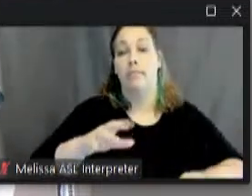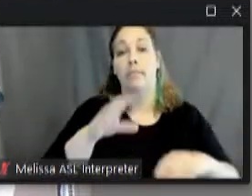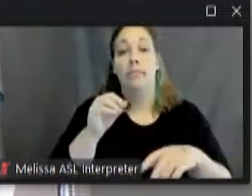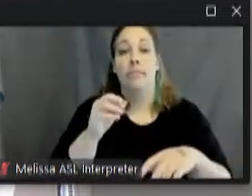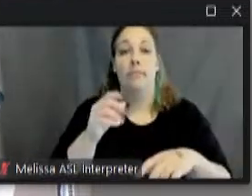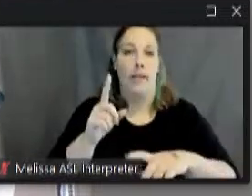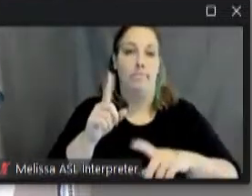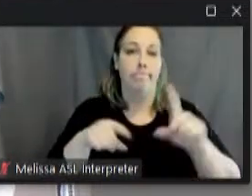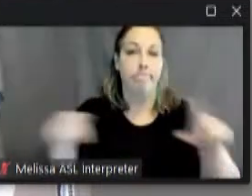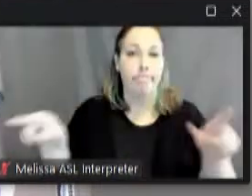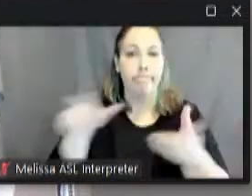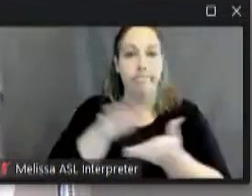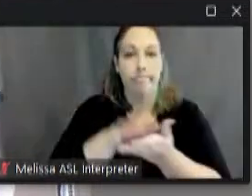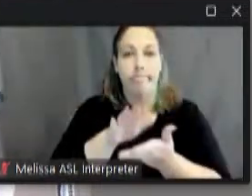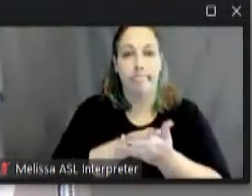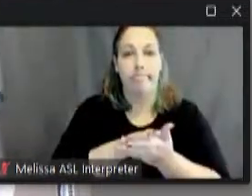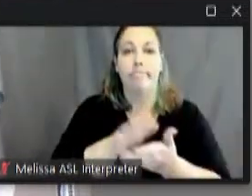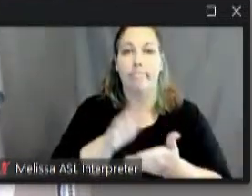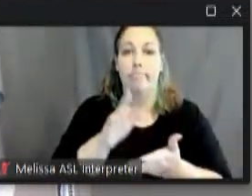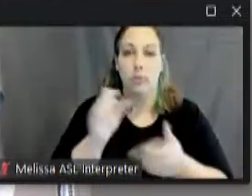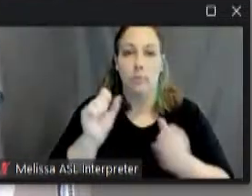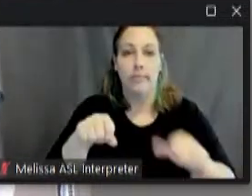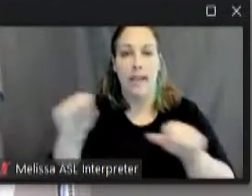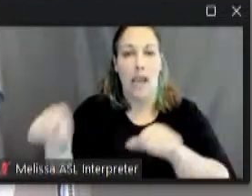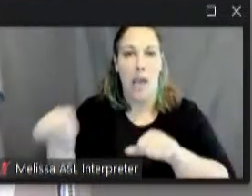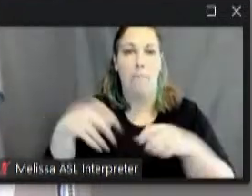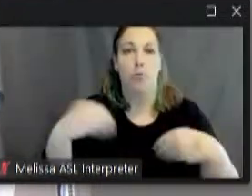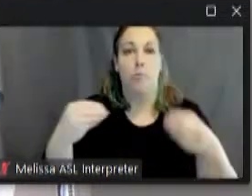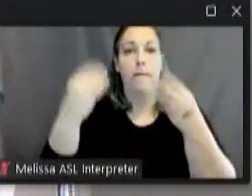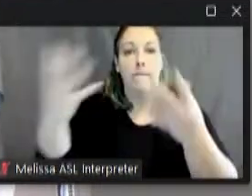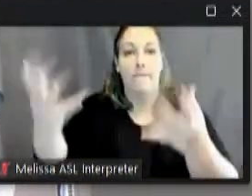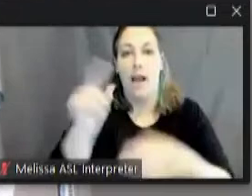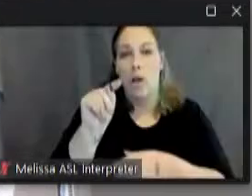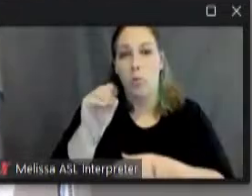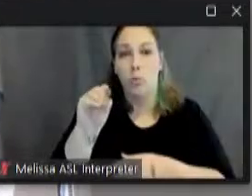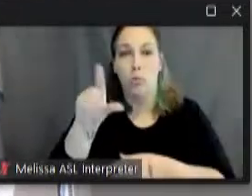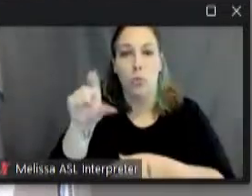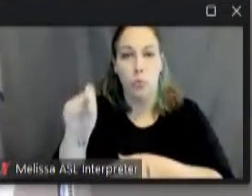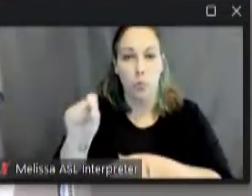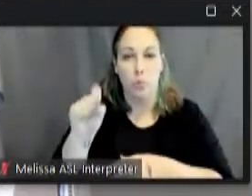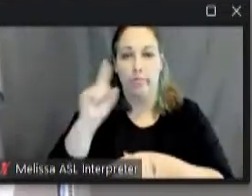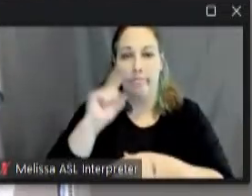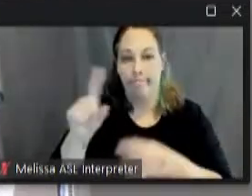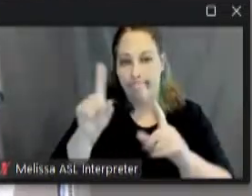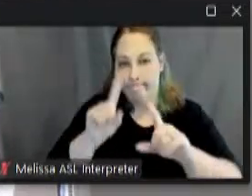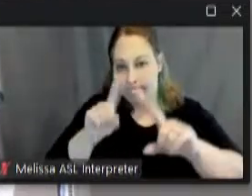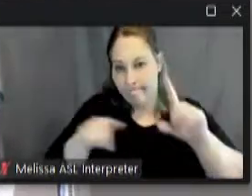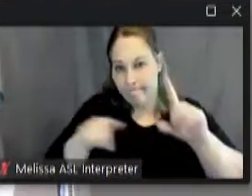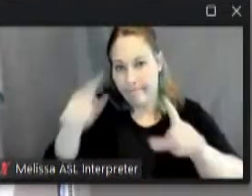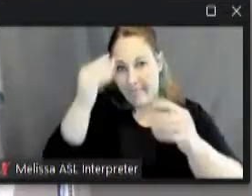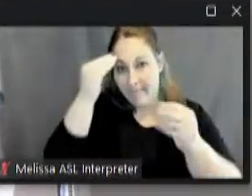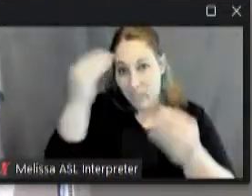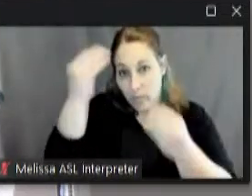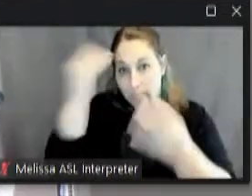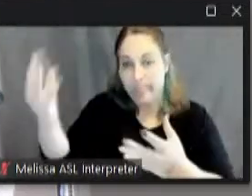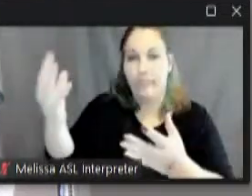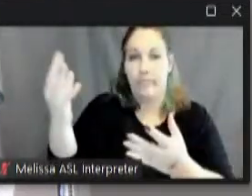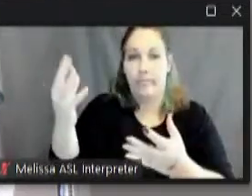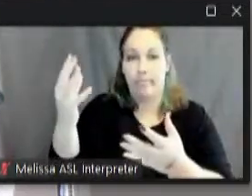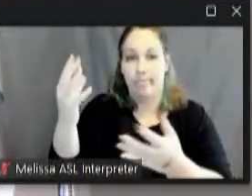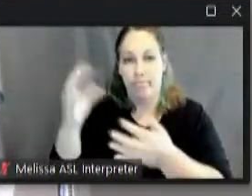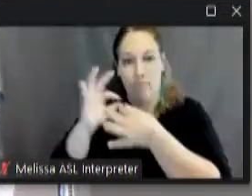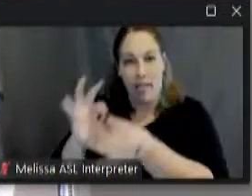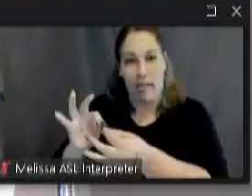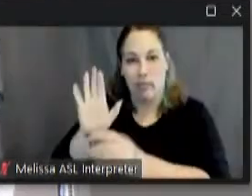decisiones informadas sobre su salud sexual y reproductiva. También demandamos una amplia campaña de